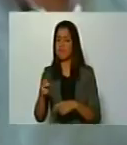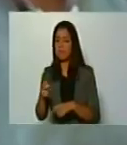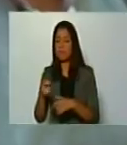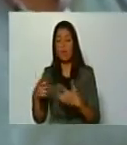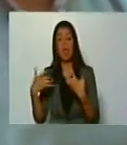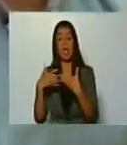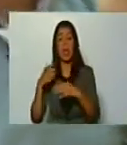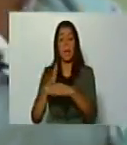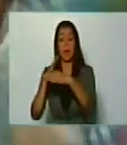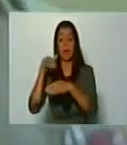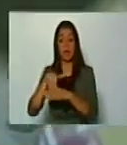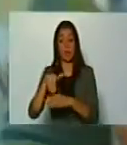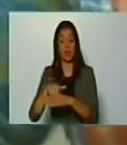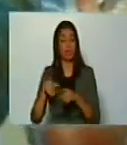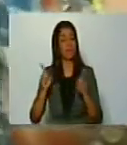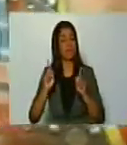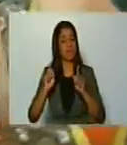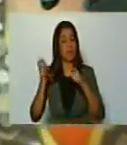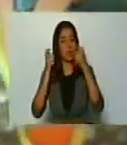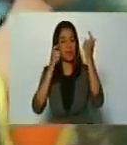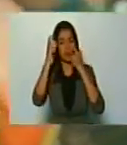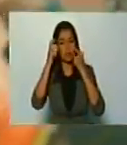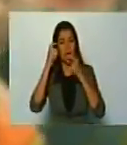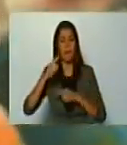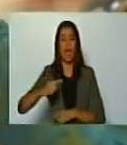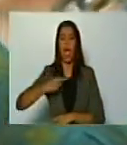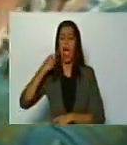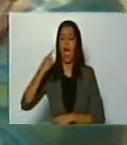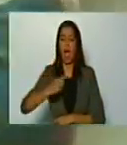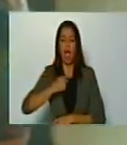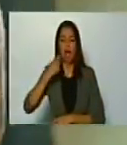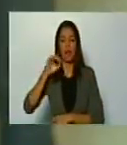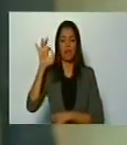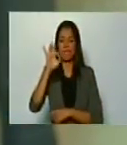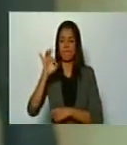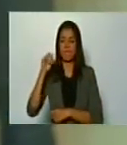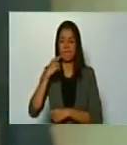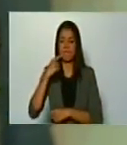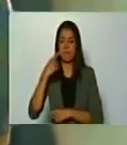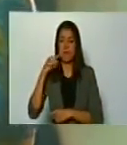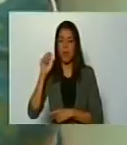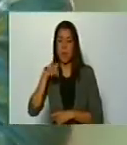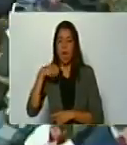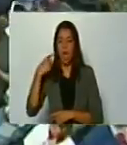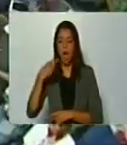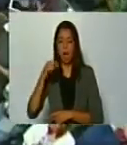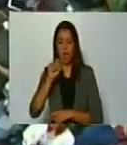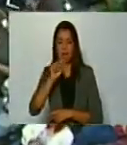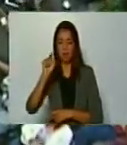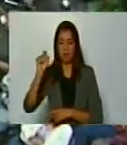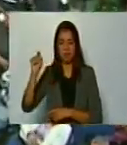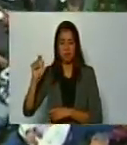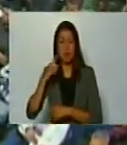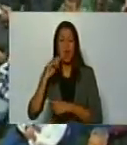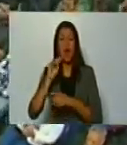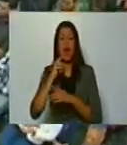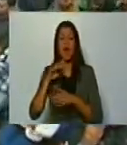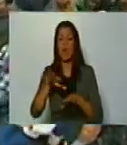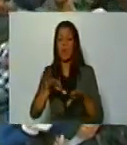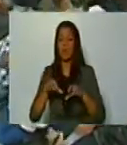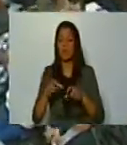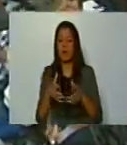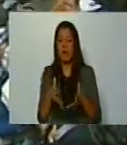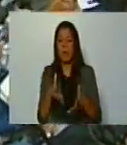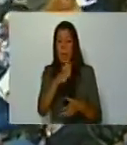Hugo Chávez salió a convencer con la palabra, a ganarse a la mayoría. Eso fue lo que hizo Chávez, con